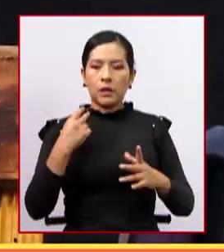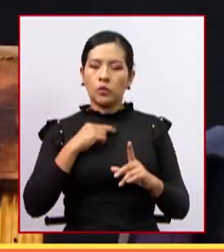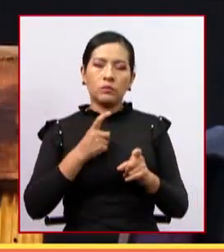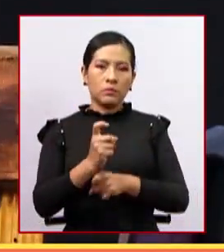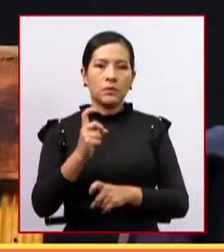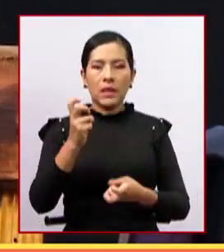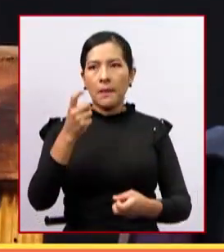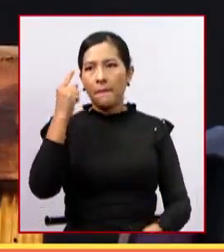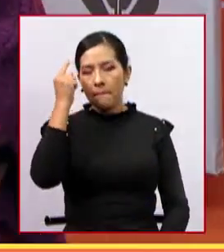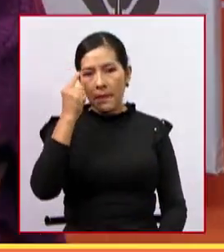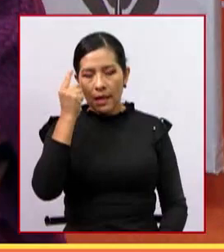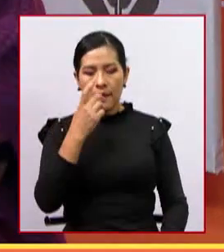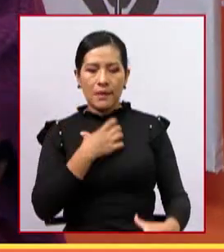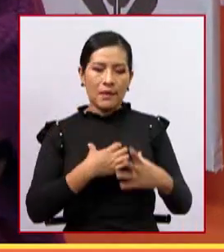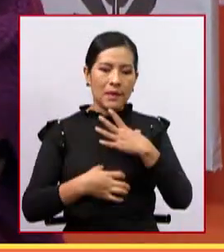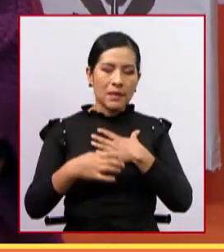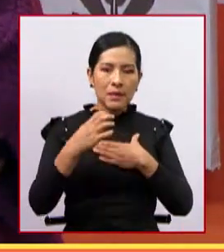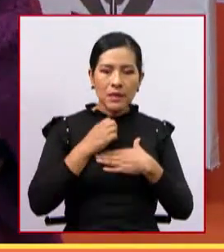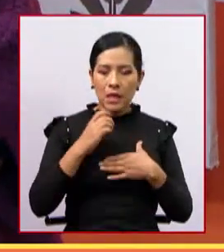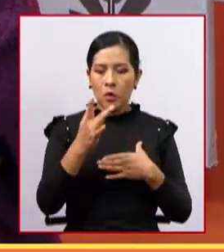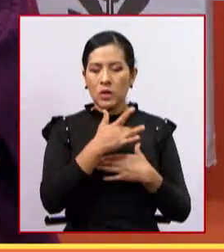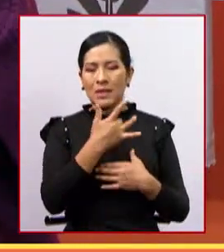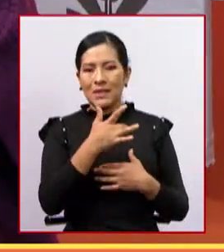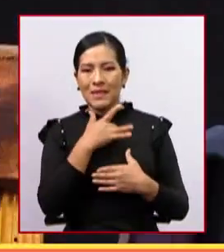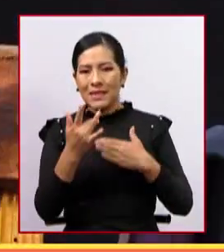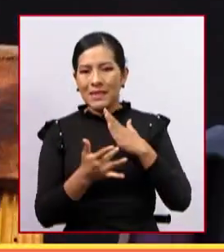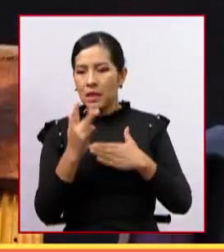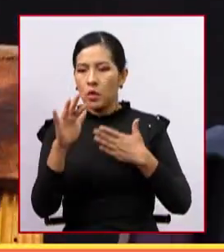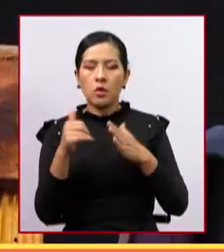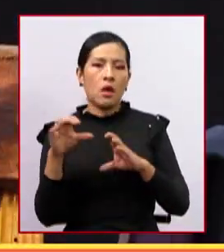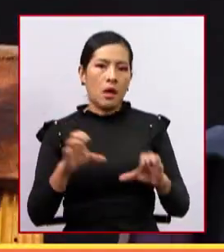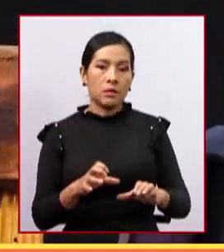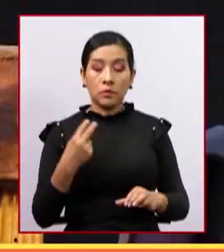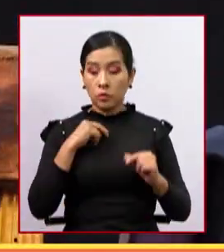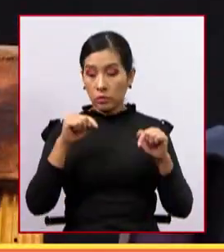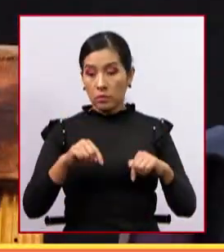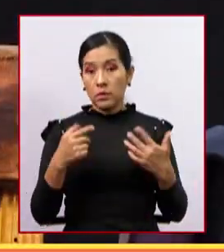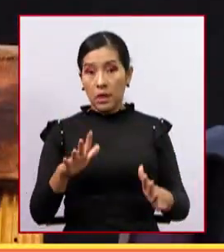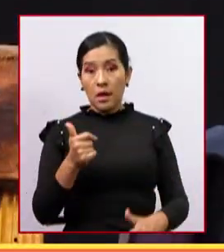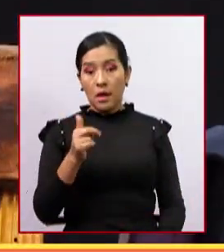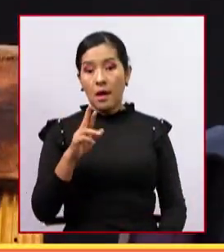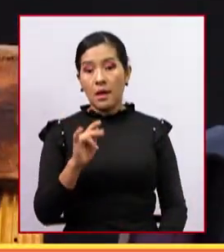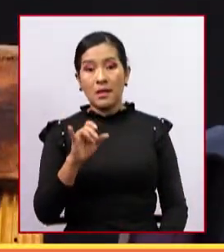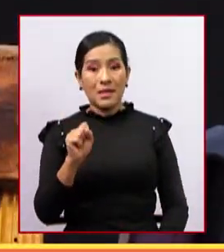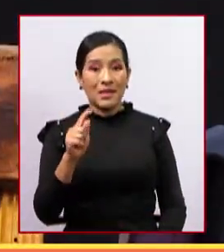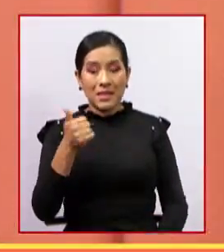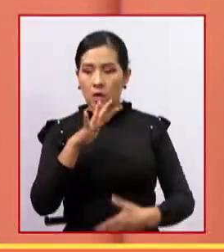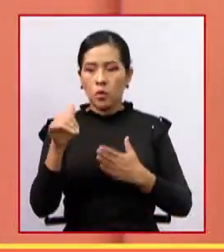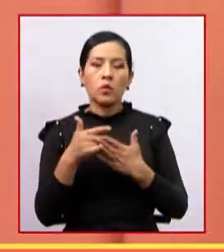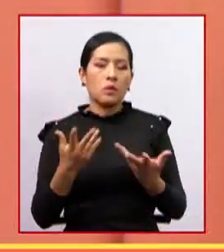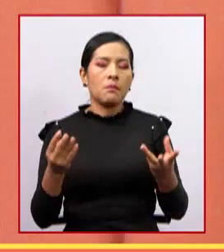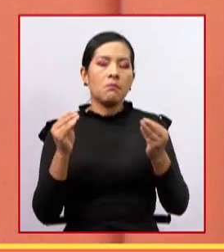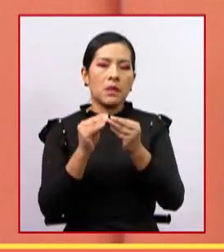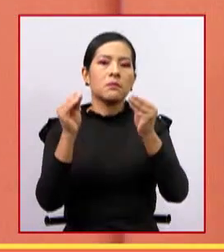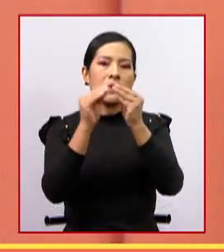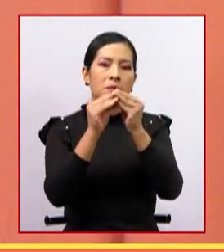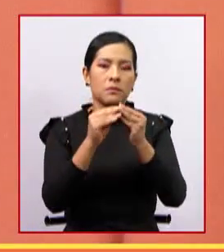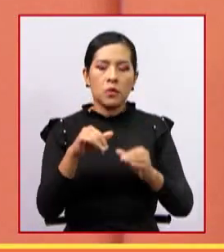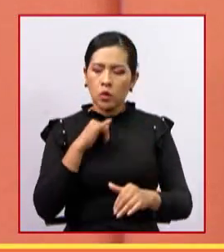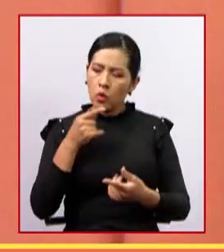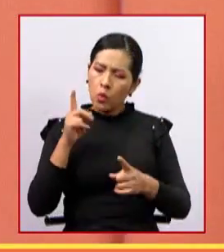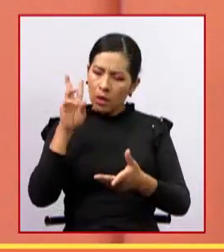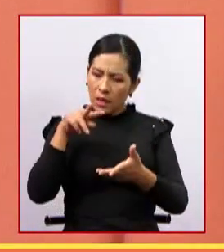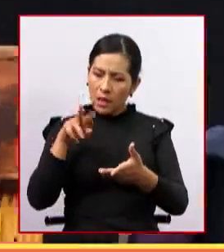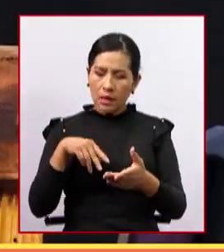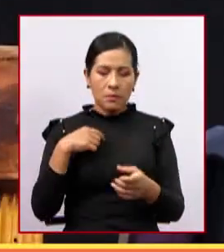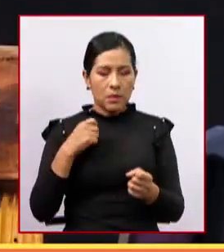en los sentires, en los deseos, en todo lo que hacemos. Y como artistas, pues más aún. Y eso a mí pues me movió muchísimo